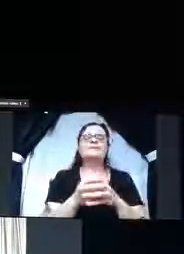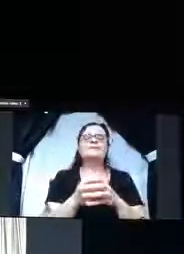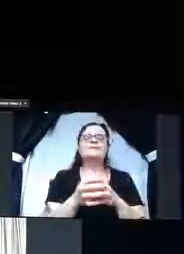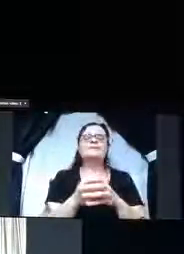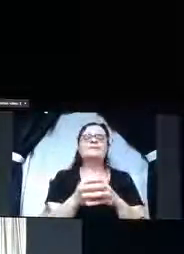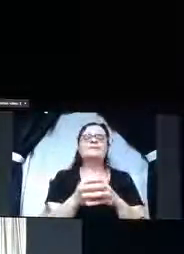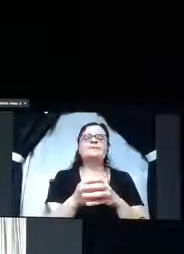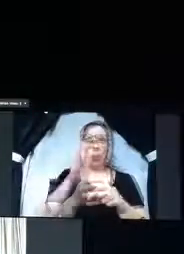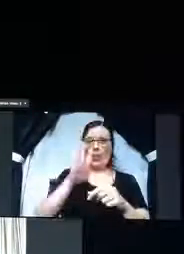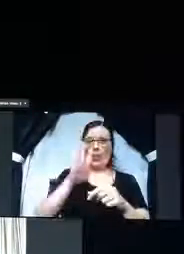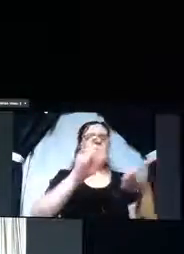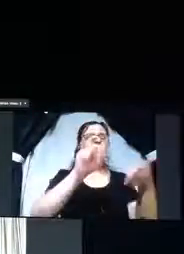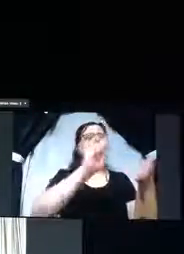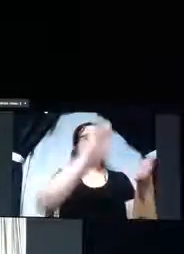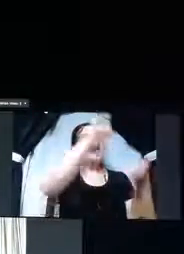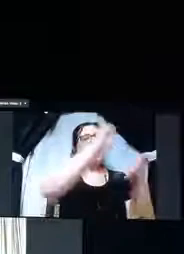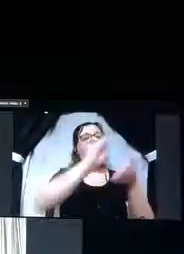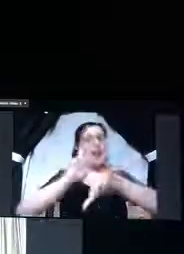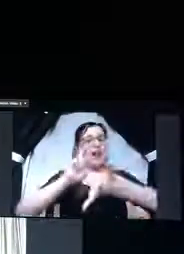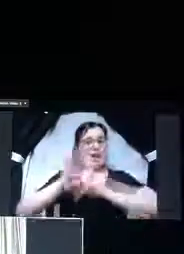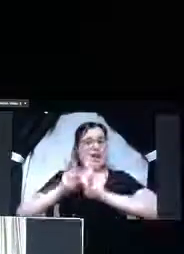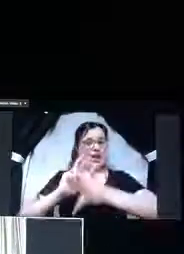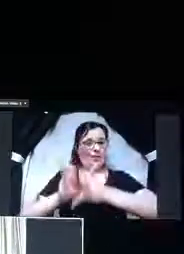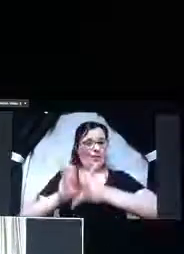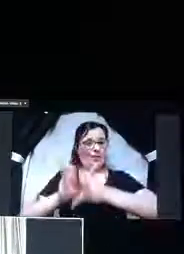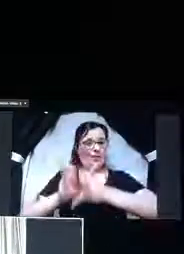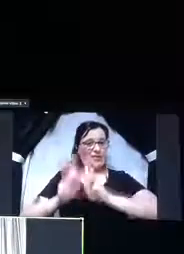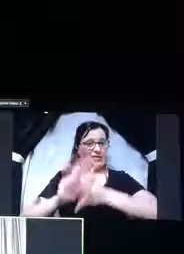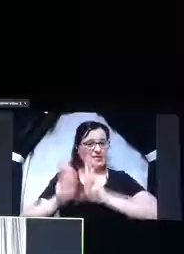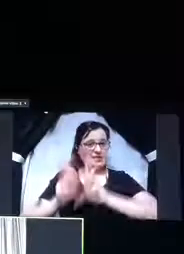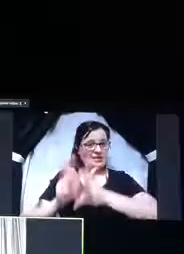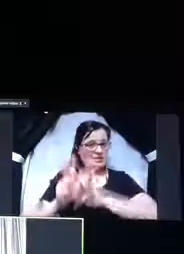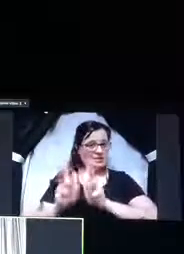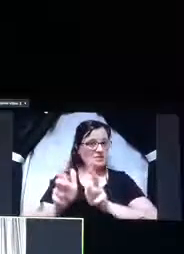en función de la lengua de señas genera